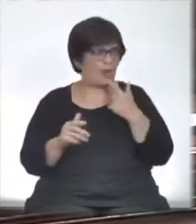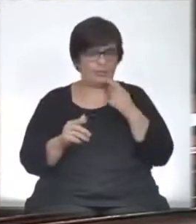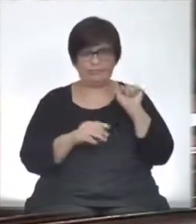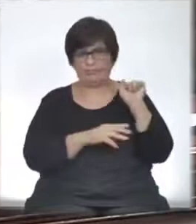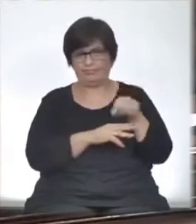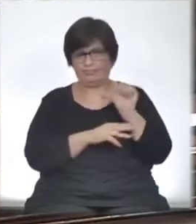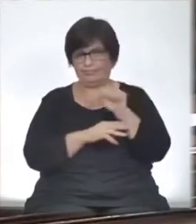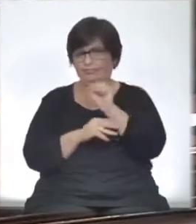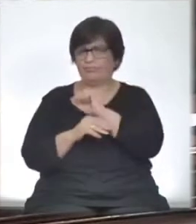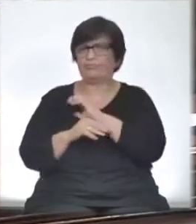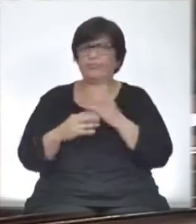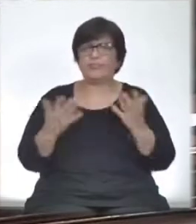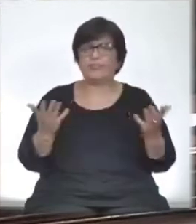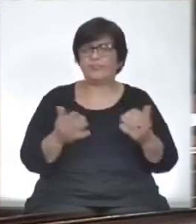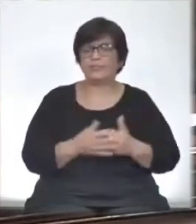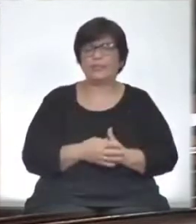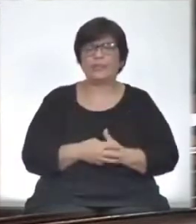políticamente.